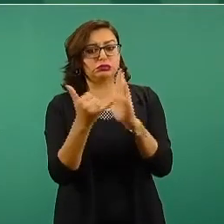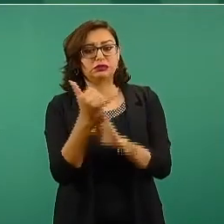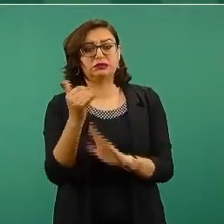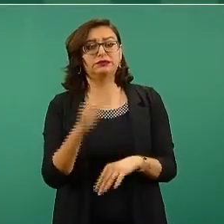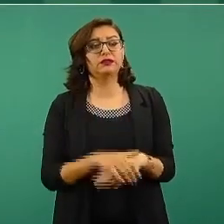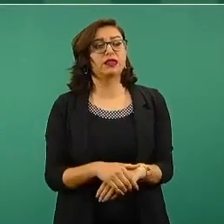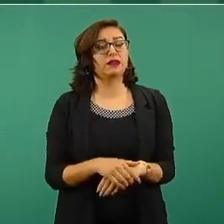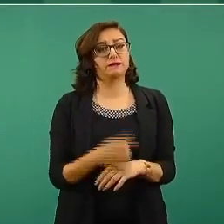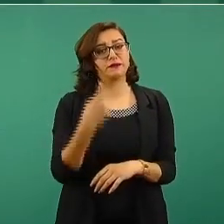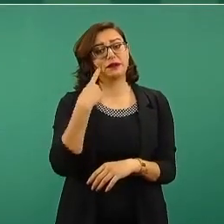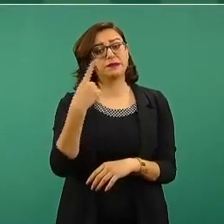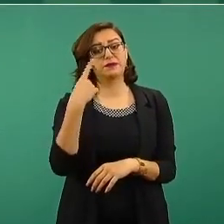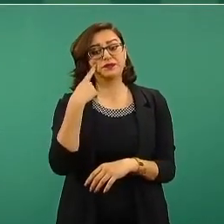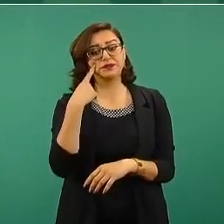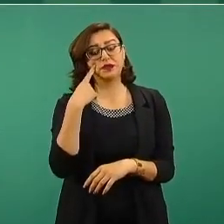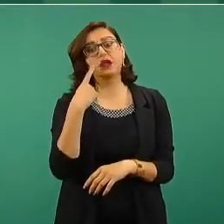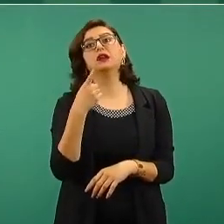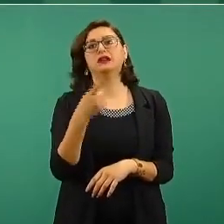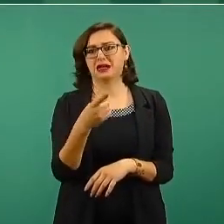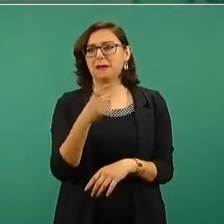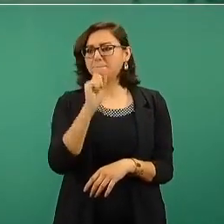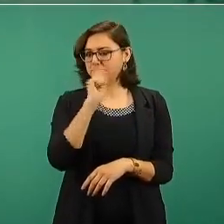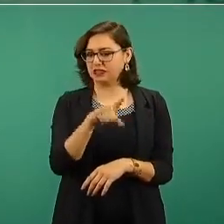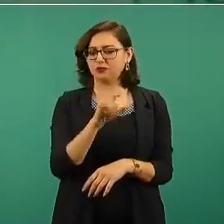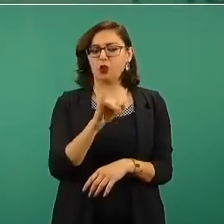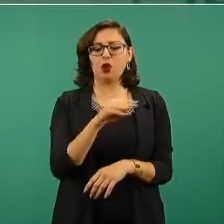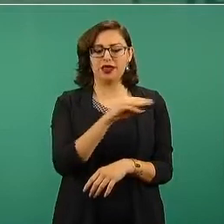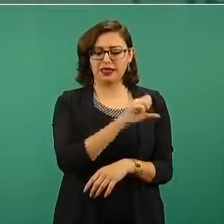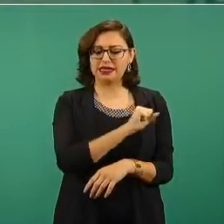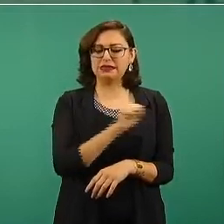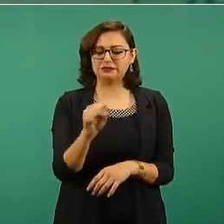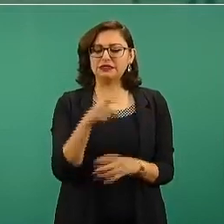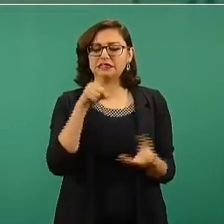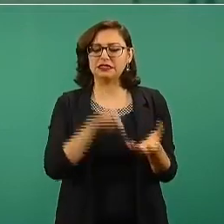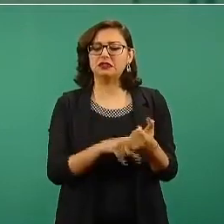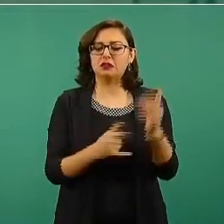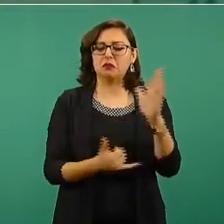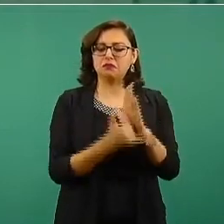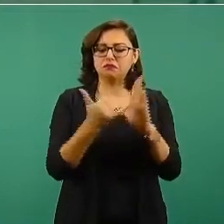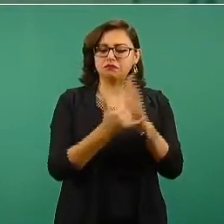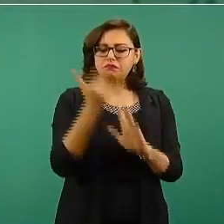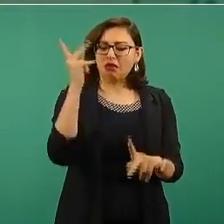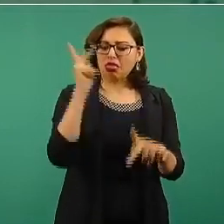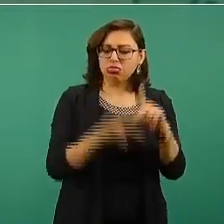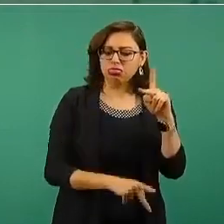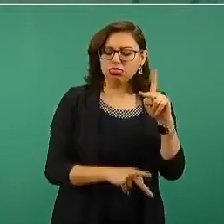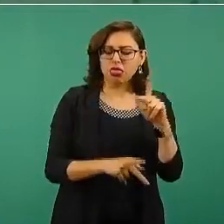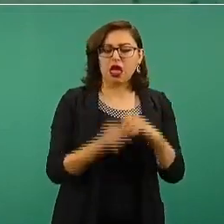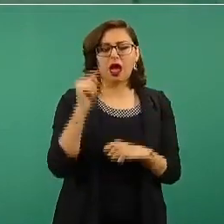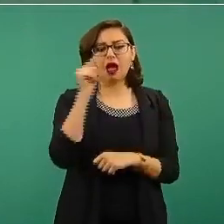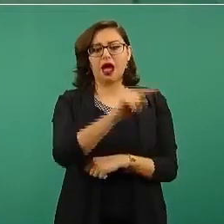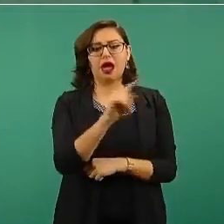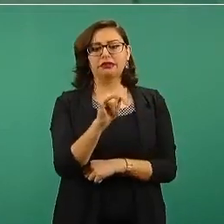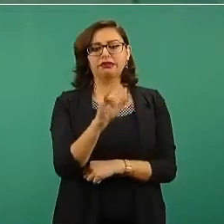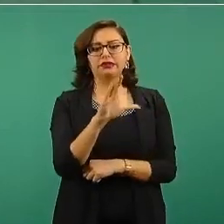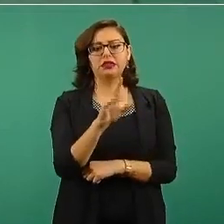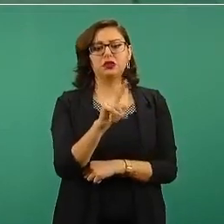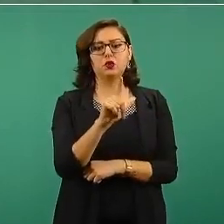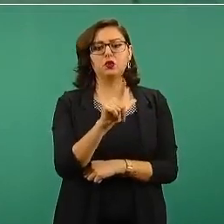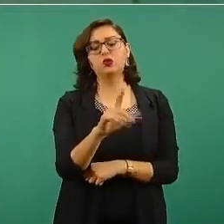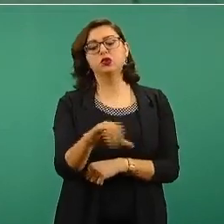sin terminar del seguro, precisamente en Ticul,